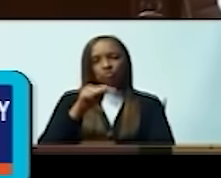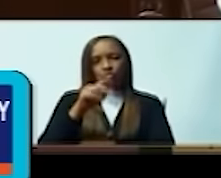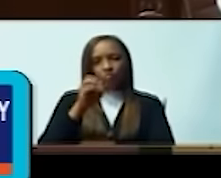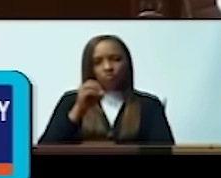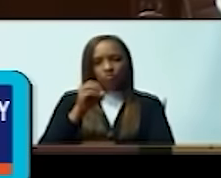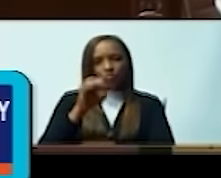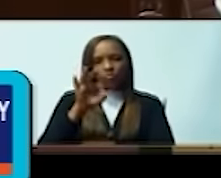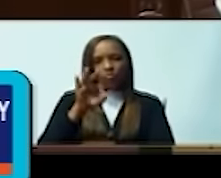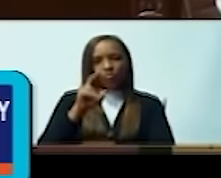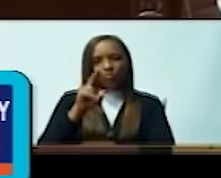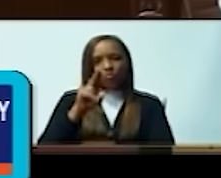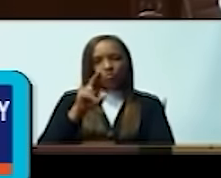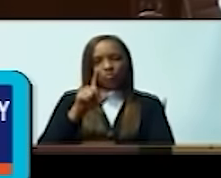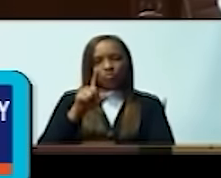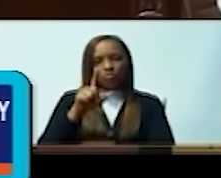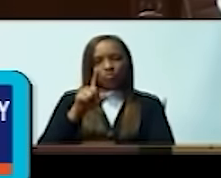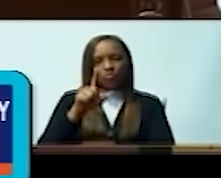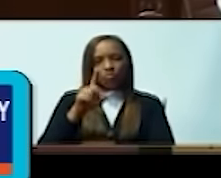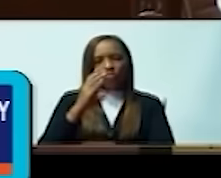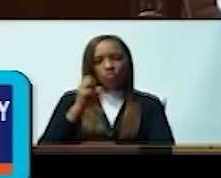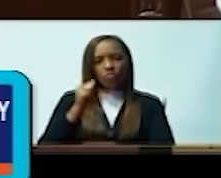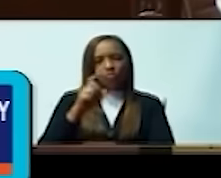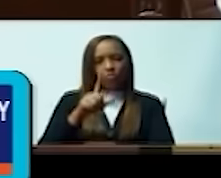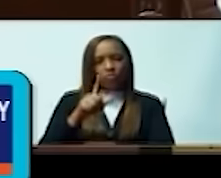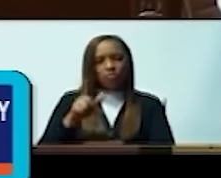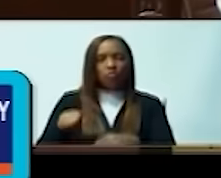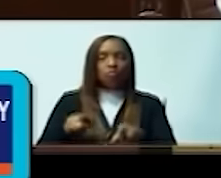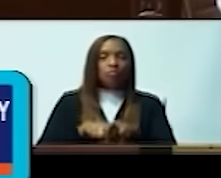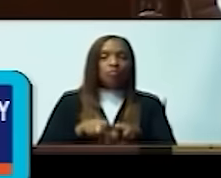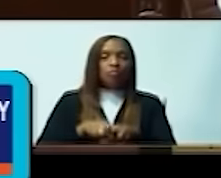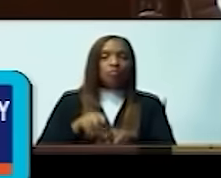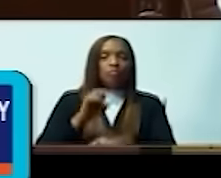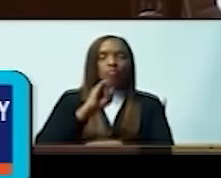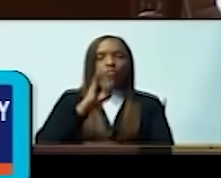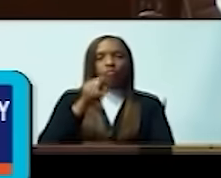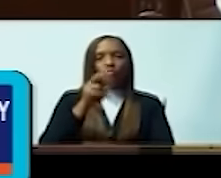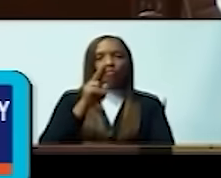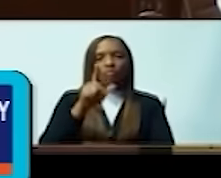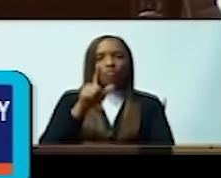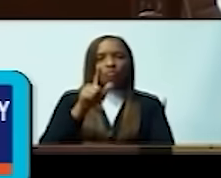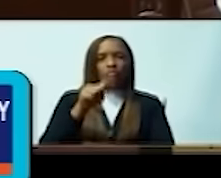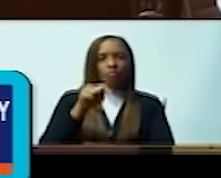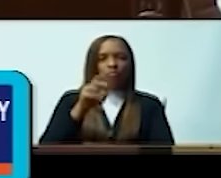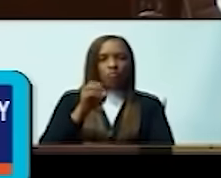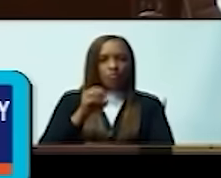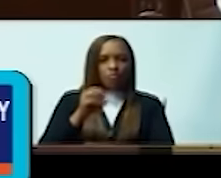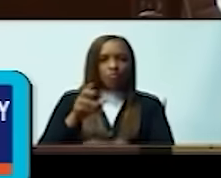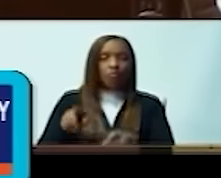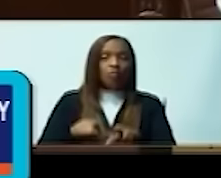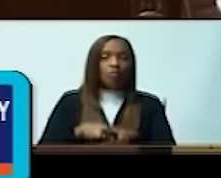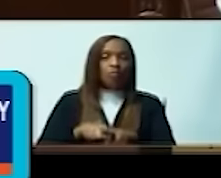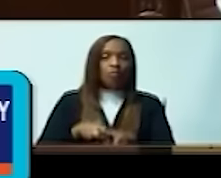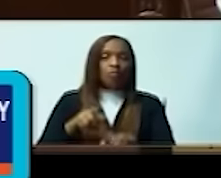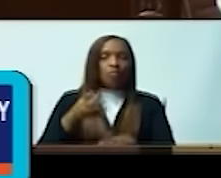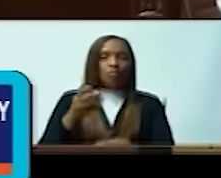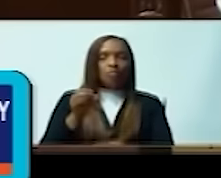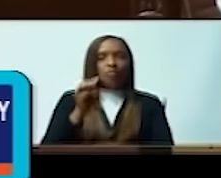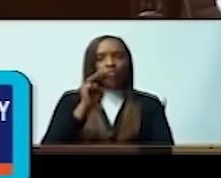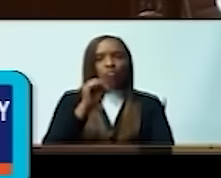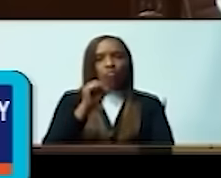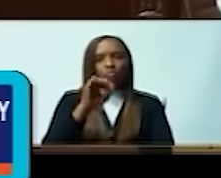El que regula la Dirección Nacional de Inteligencia, que lo propone el doctor Mircía de Franjul, y el